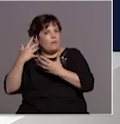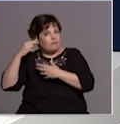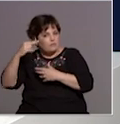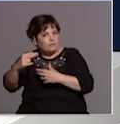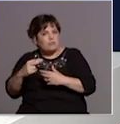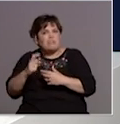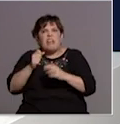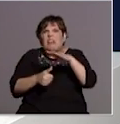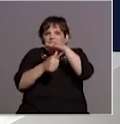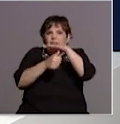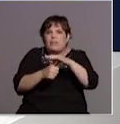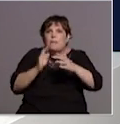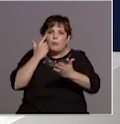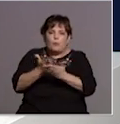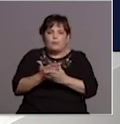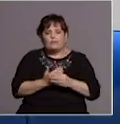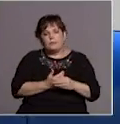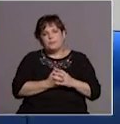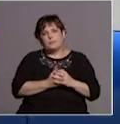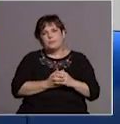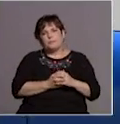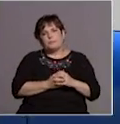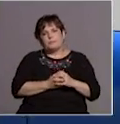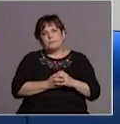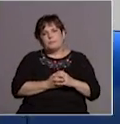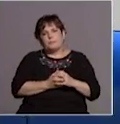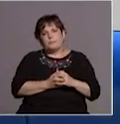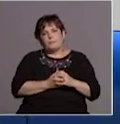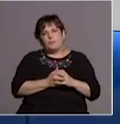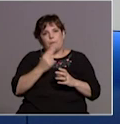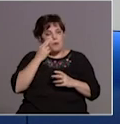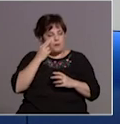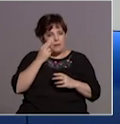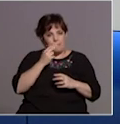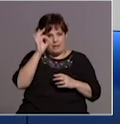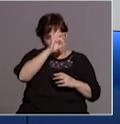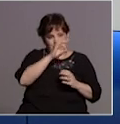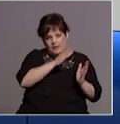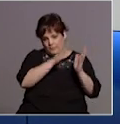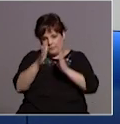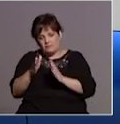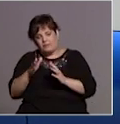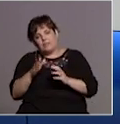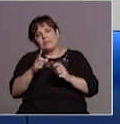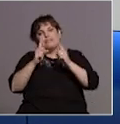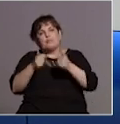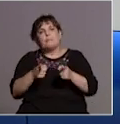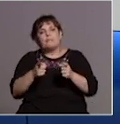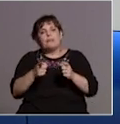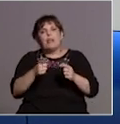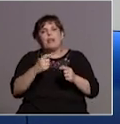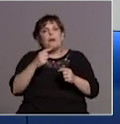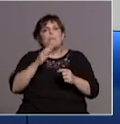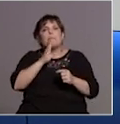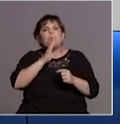términos de liderazgo y de propuestas esa es la encerrona británica para el cierre y apelando otra vez al poder de síntesis la